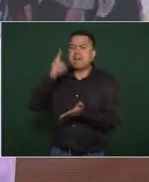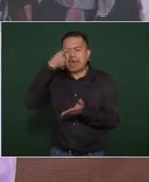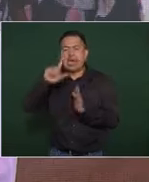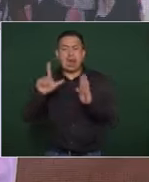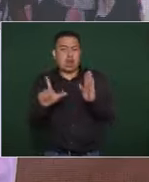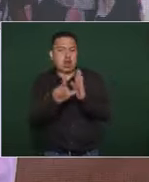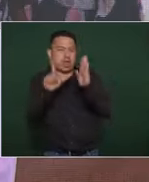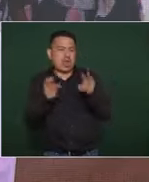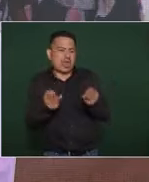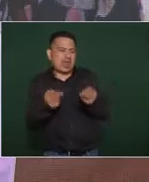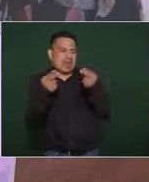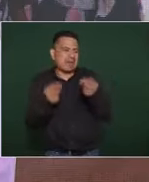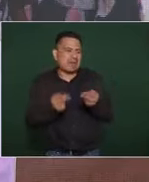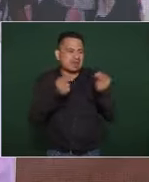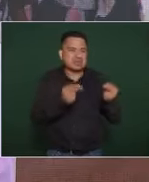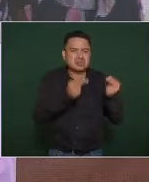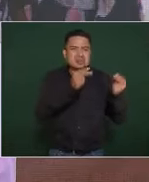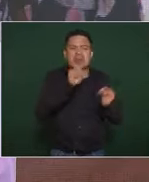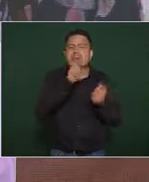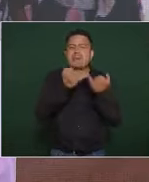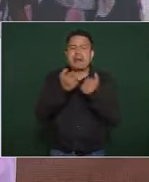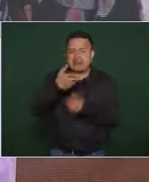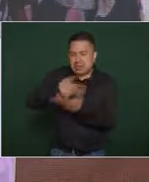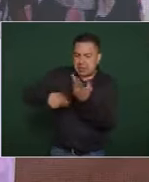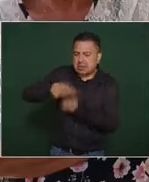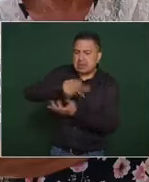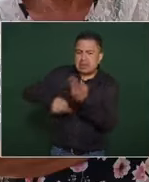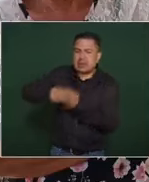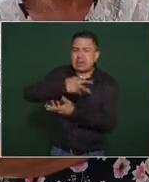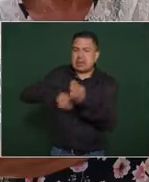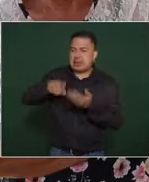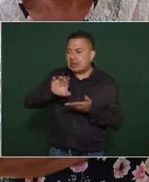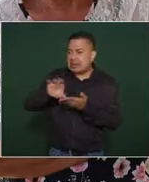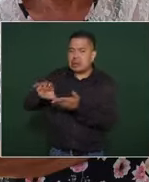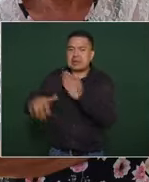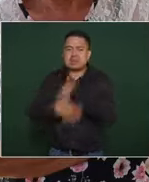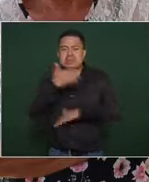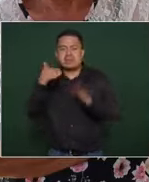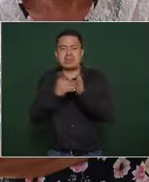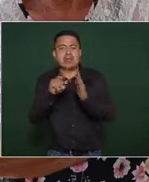locales comerciales, y la inversión social es de